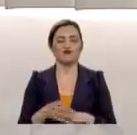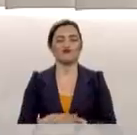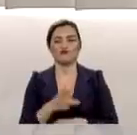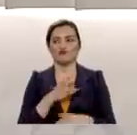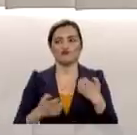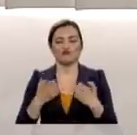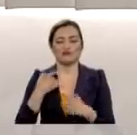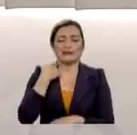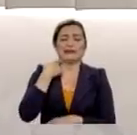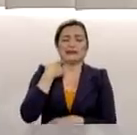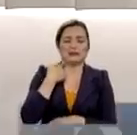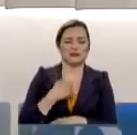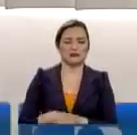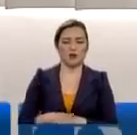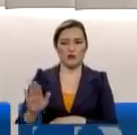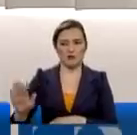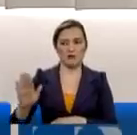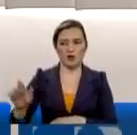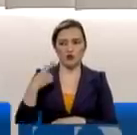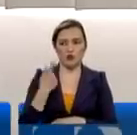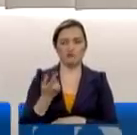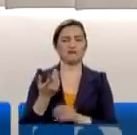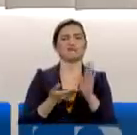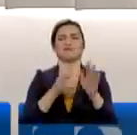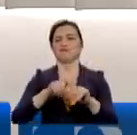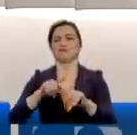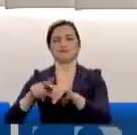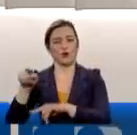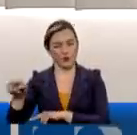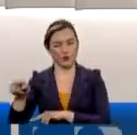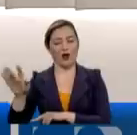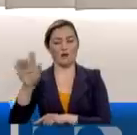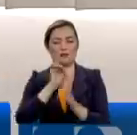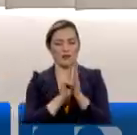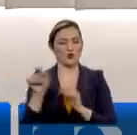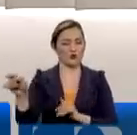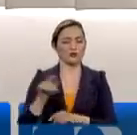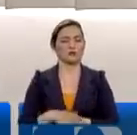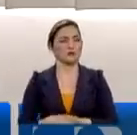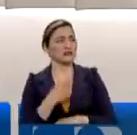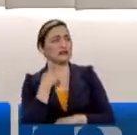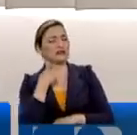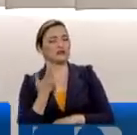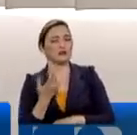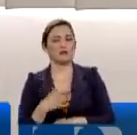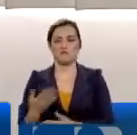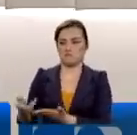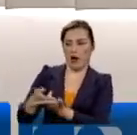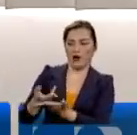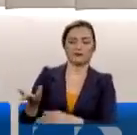emocional, y lograr que por ese intermedio, por esa carnada, una persona cometa una acción. Esto puede